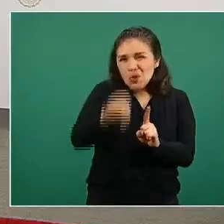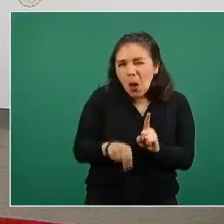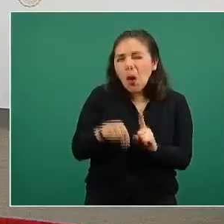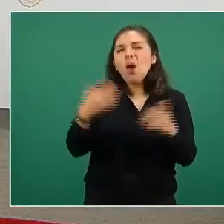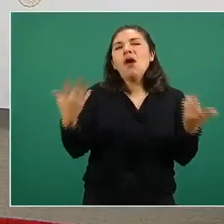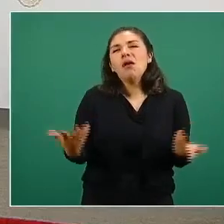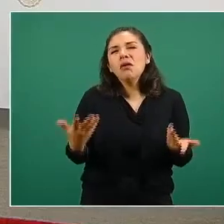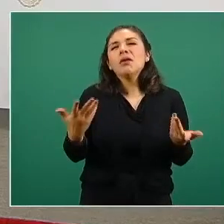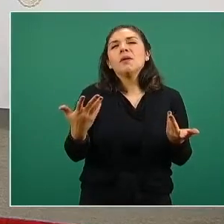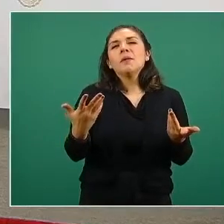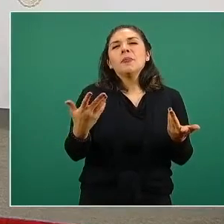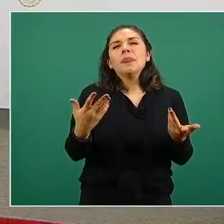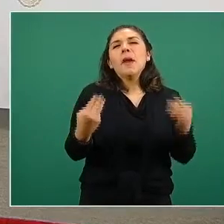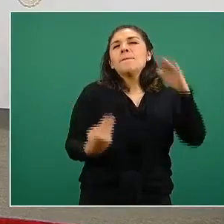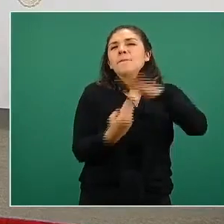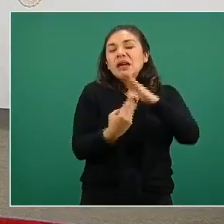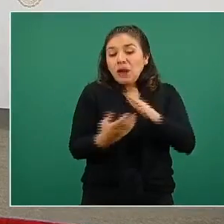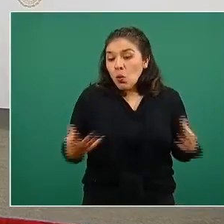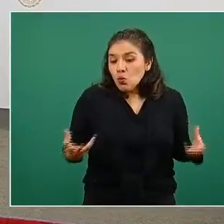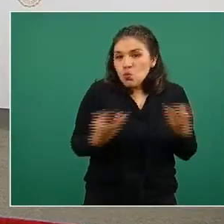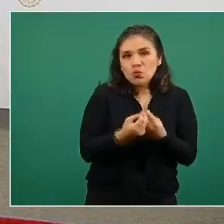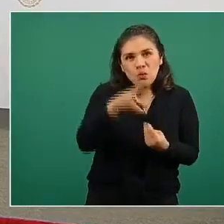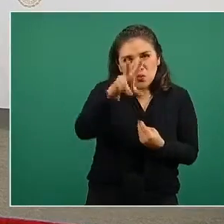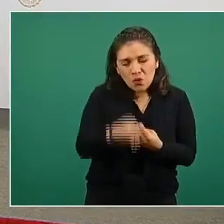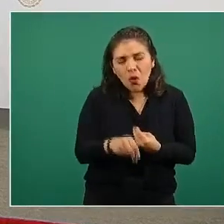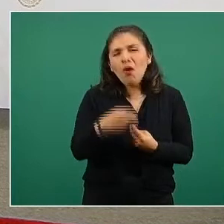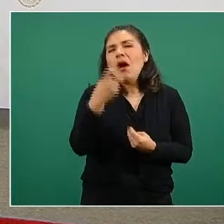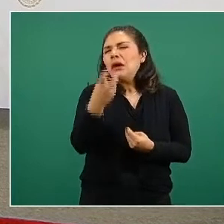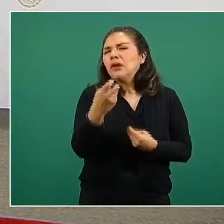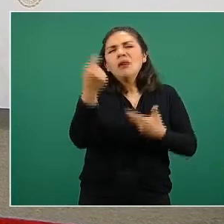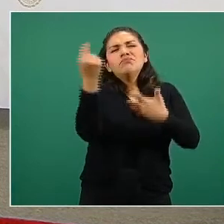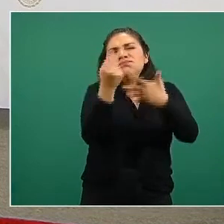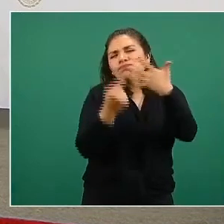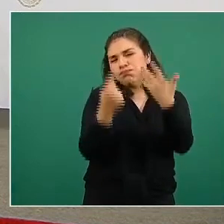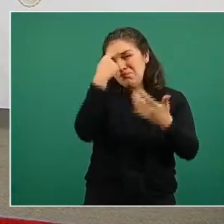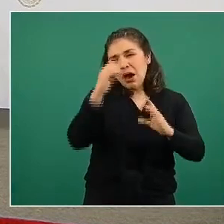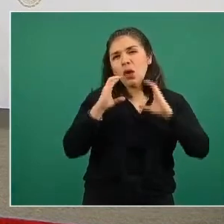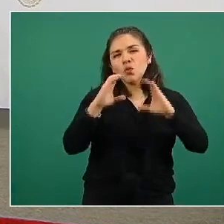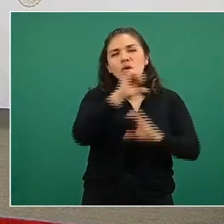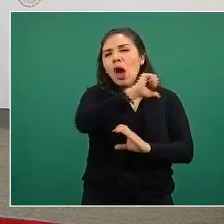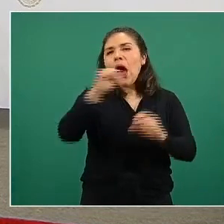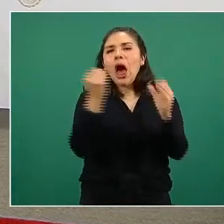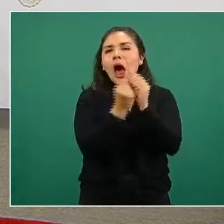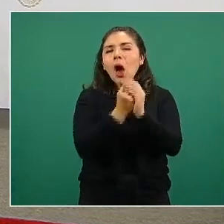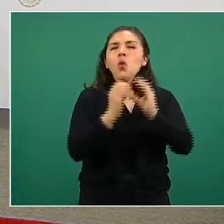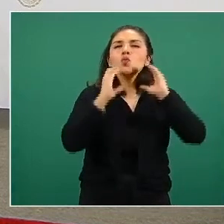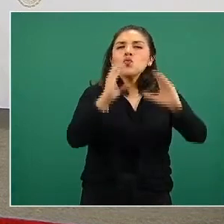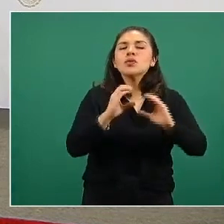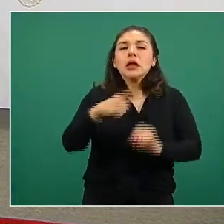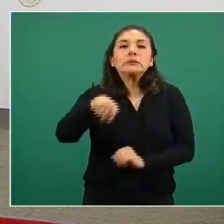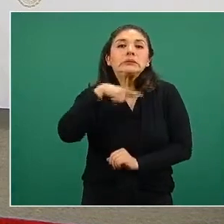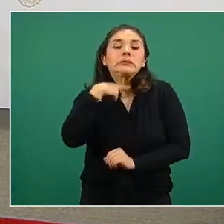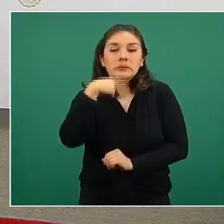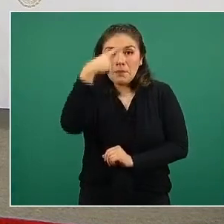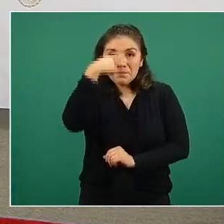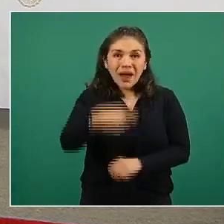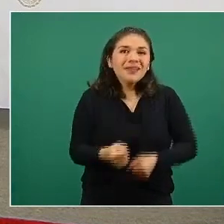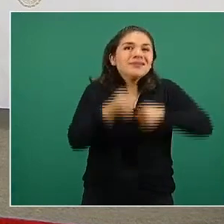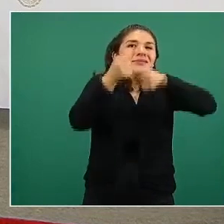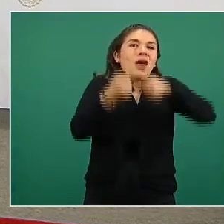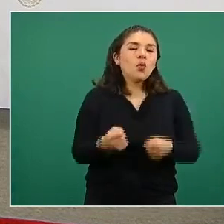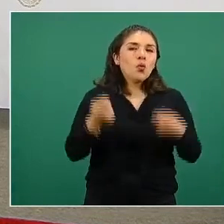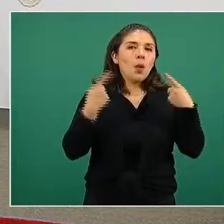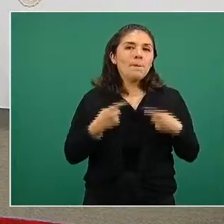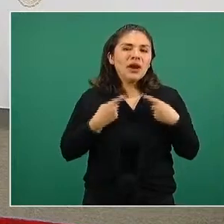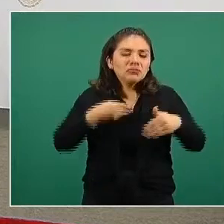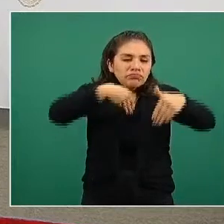interior en relación a las mesas y todas las medidas sanitarias y de higiene que se tienen que asegurar al momento de